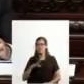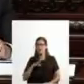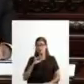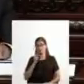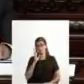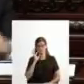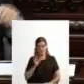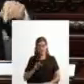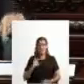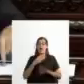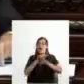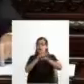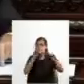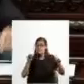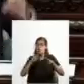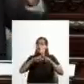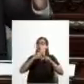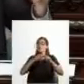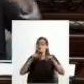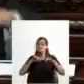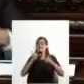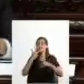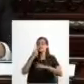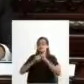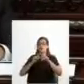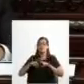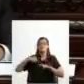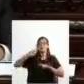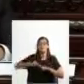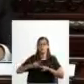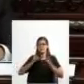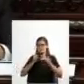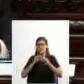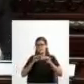Queremos hacer una advertencia que reiteramos hoy, tres años después que hicimos la otra.